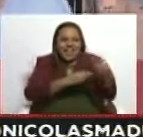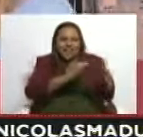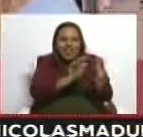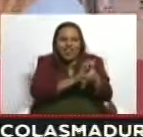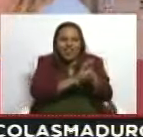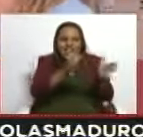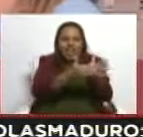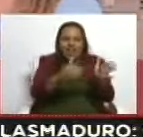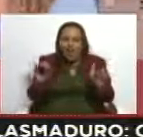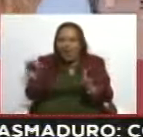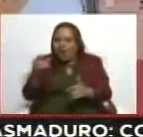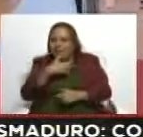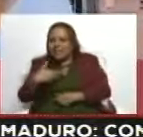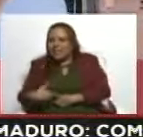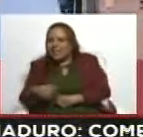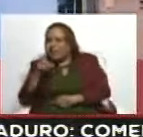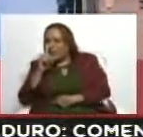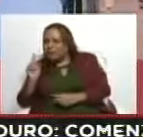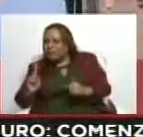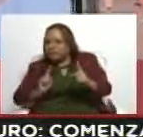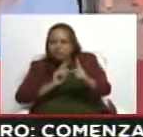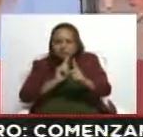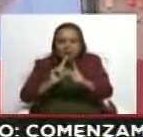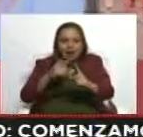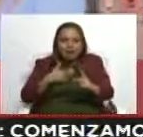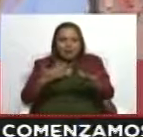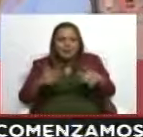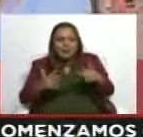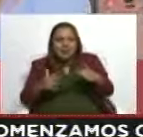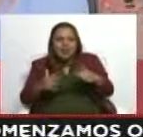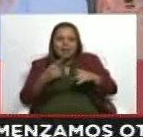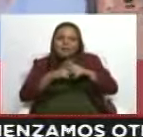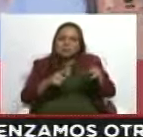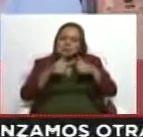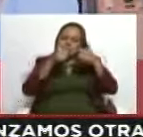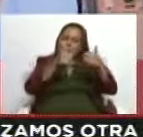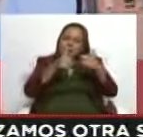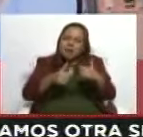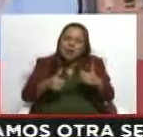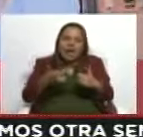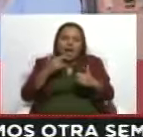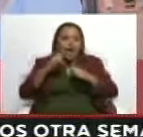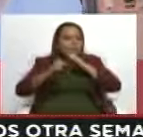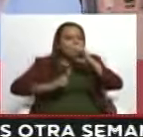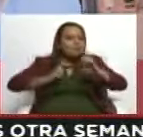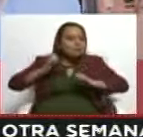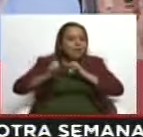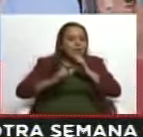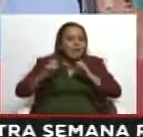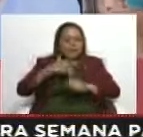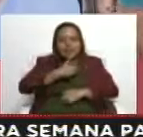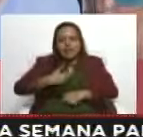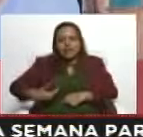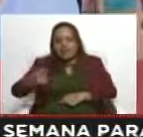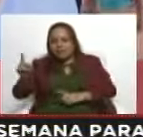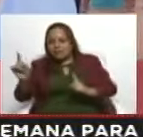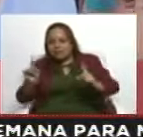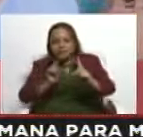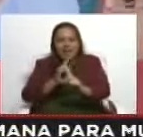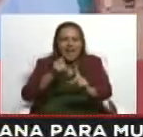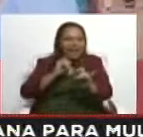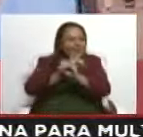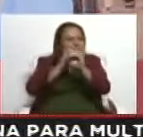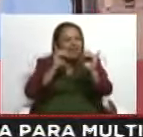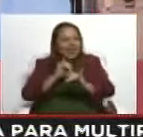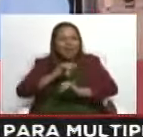Bori, Bori, porque tenía miedo, pero no, de verdad. La verdad que todo salió súper bien, fue súper emocionante. El presidente estaba muy contento,